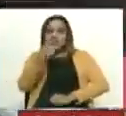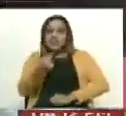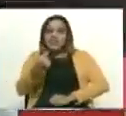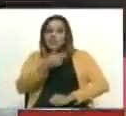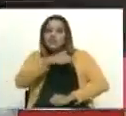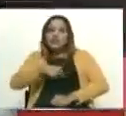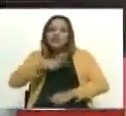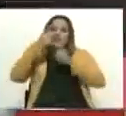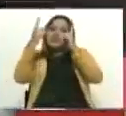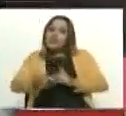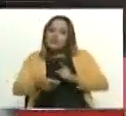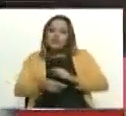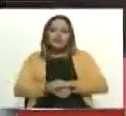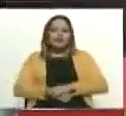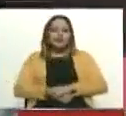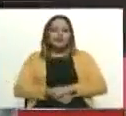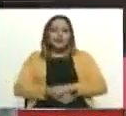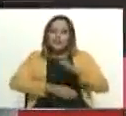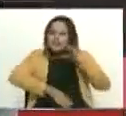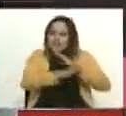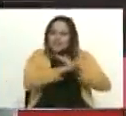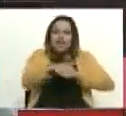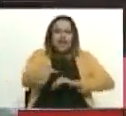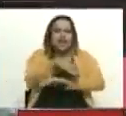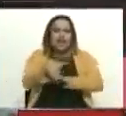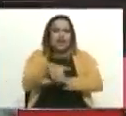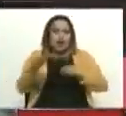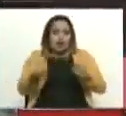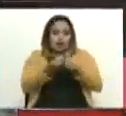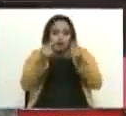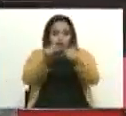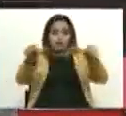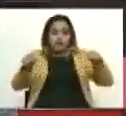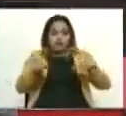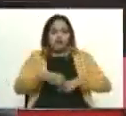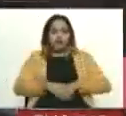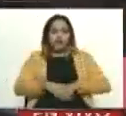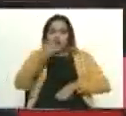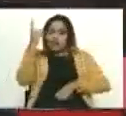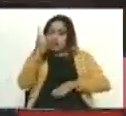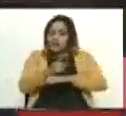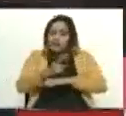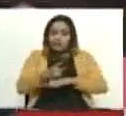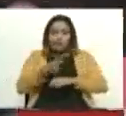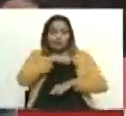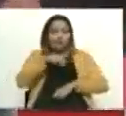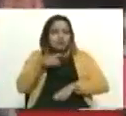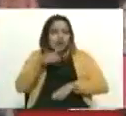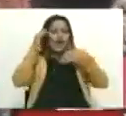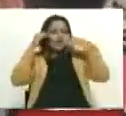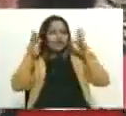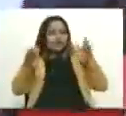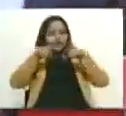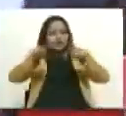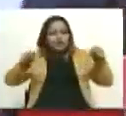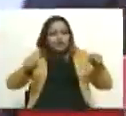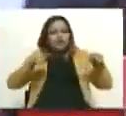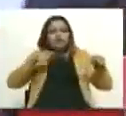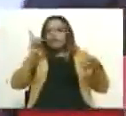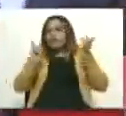nuestra obligación irnos para la calle con ustedes, es nuestra obligación escuchar lo que ustedes tengan